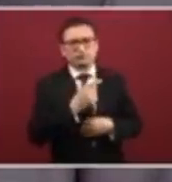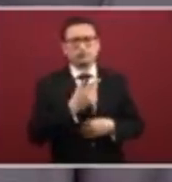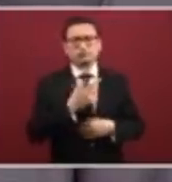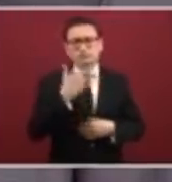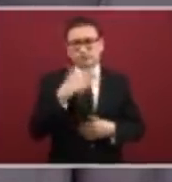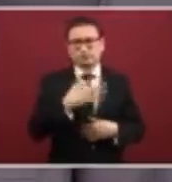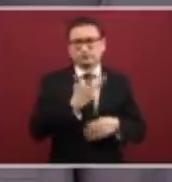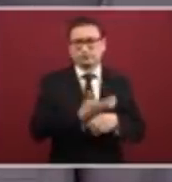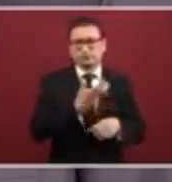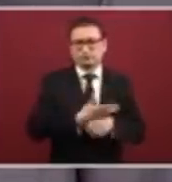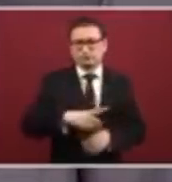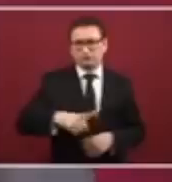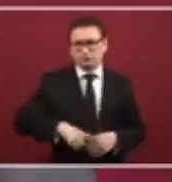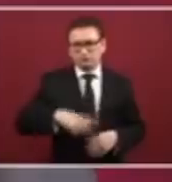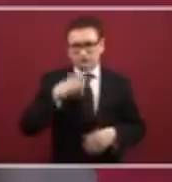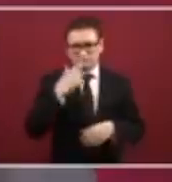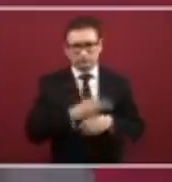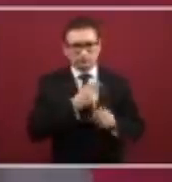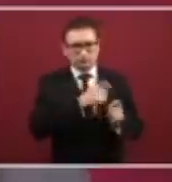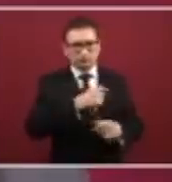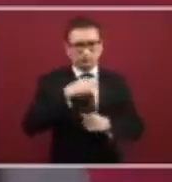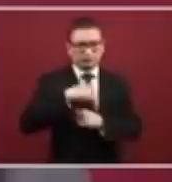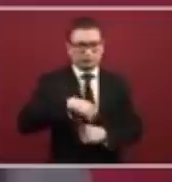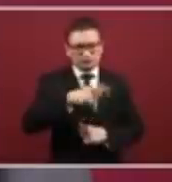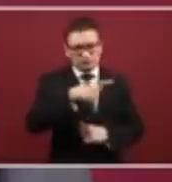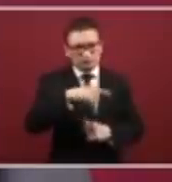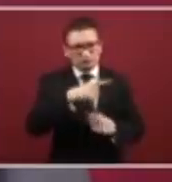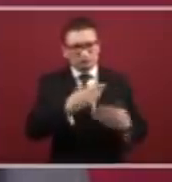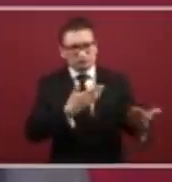funcionarios del gobierno de Estados Unidos.